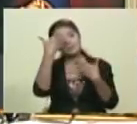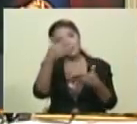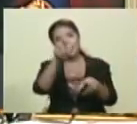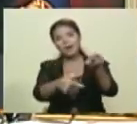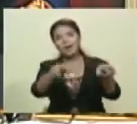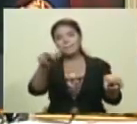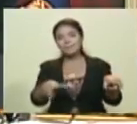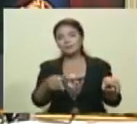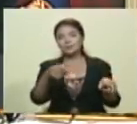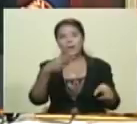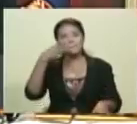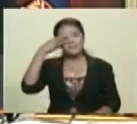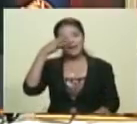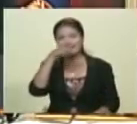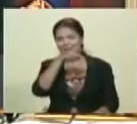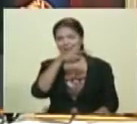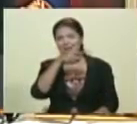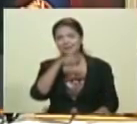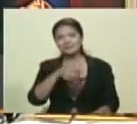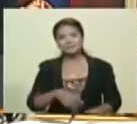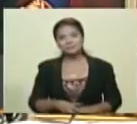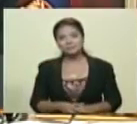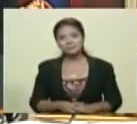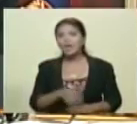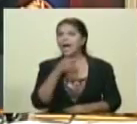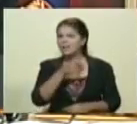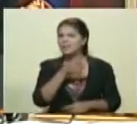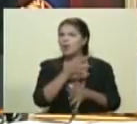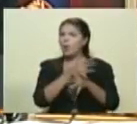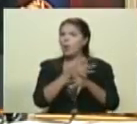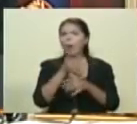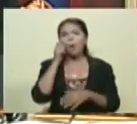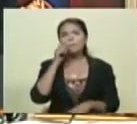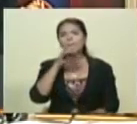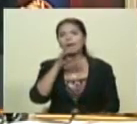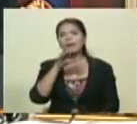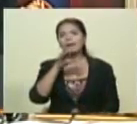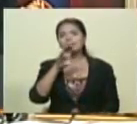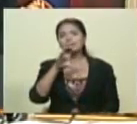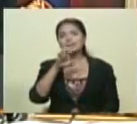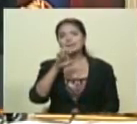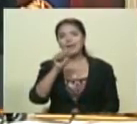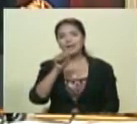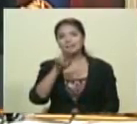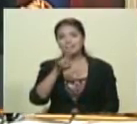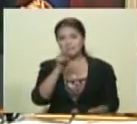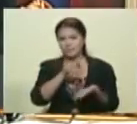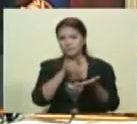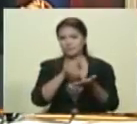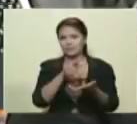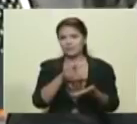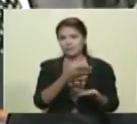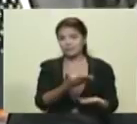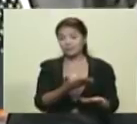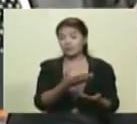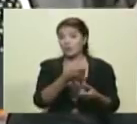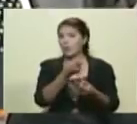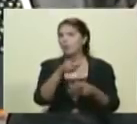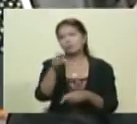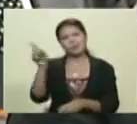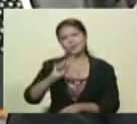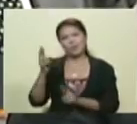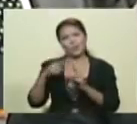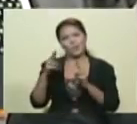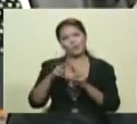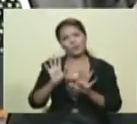piratas de Pittsburgh. Ahí jugó César Tobar, ¿verdad? Pepe Burra. Bueno, muchos de ustedes no lo conocen.